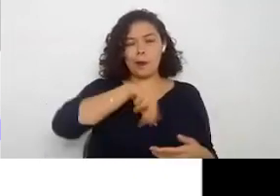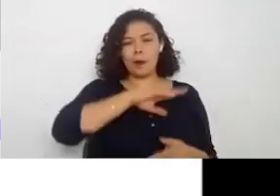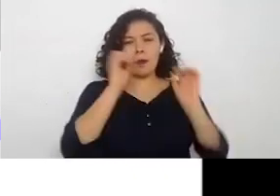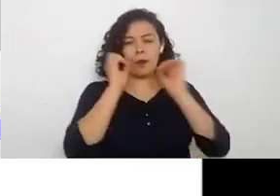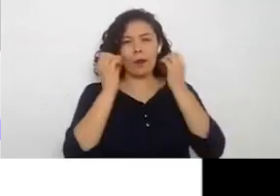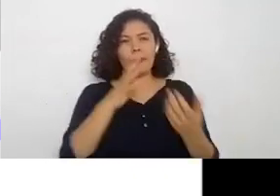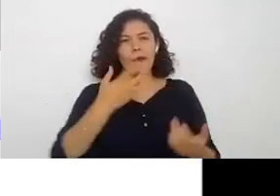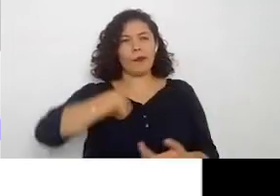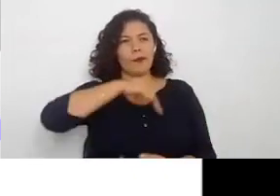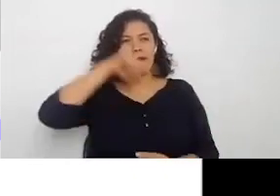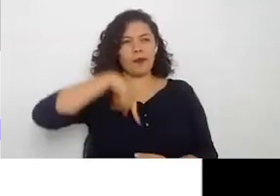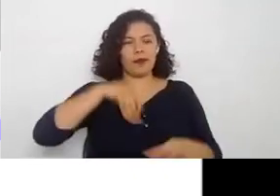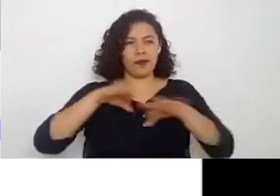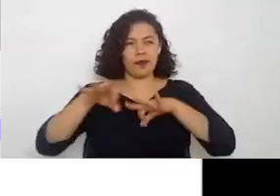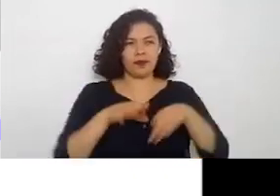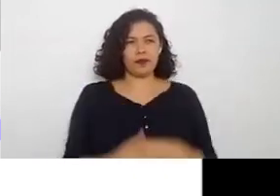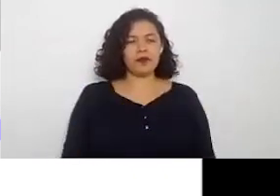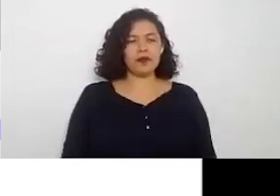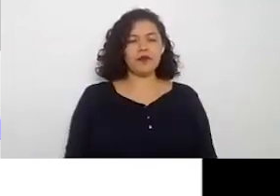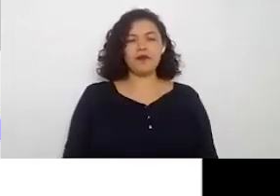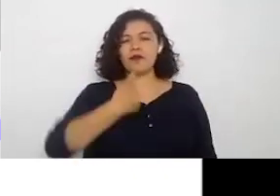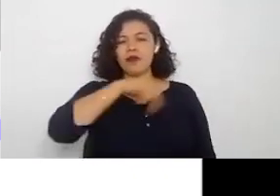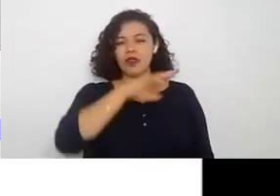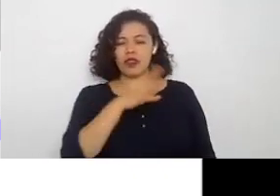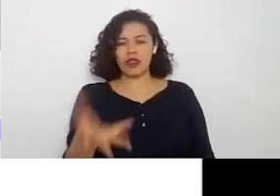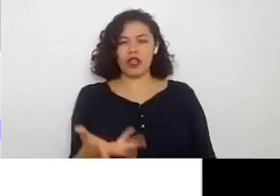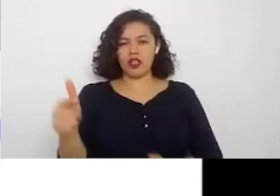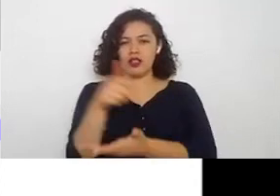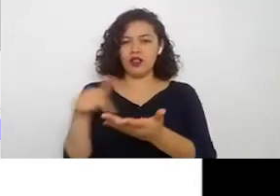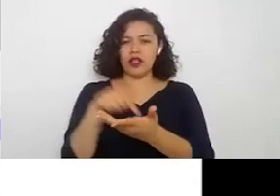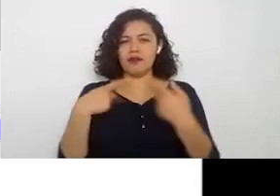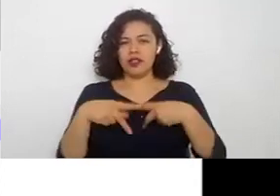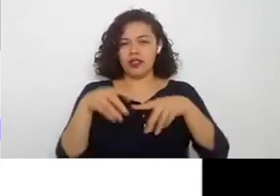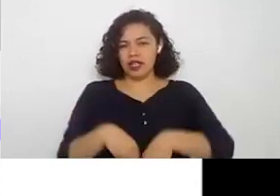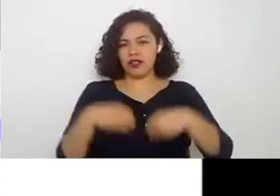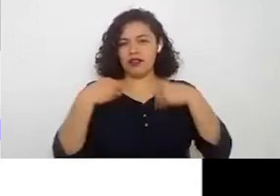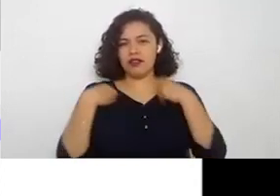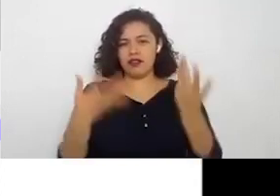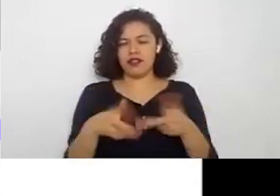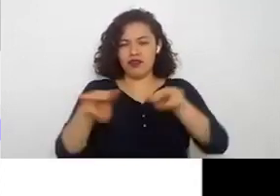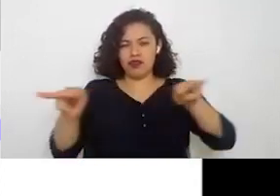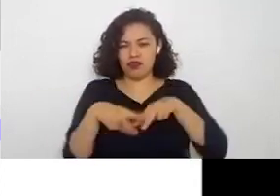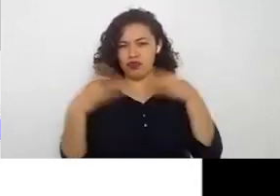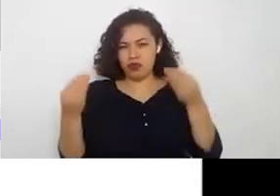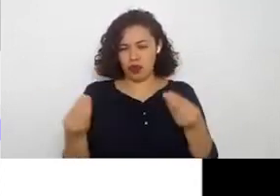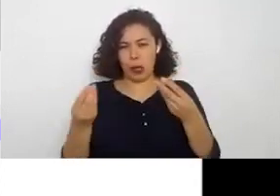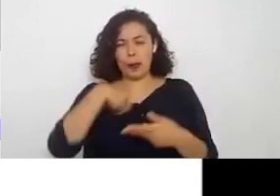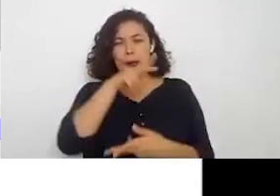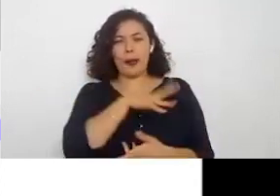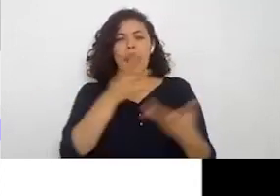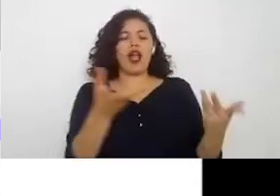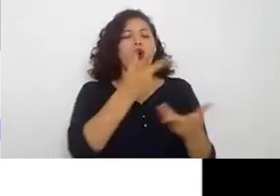una instancia altamente vulnerable, en donde tenemos un programa de